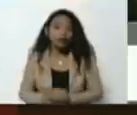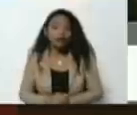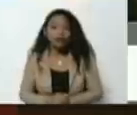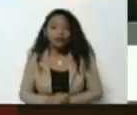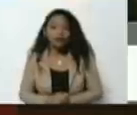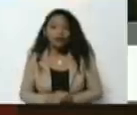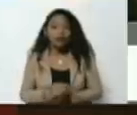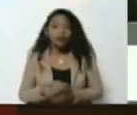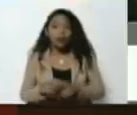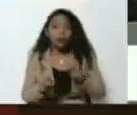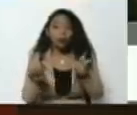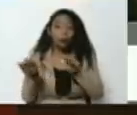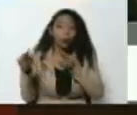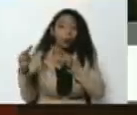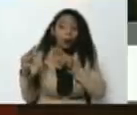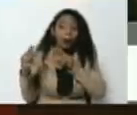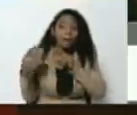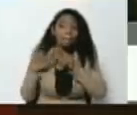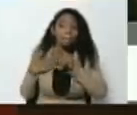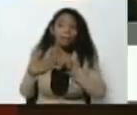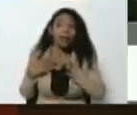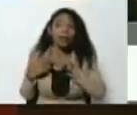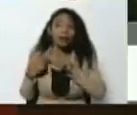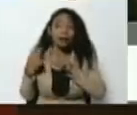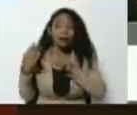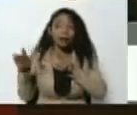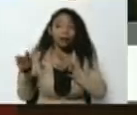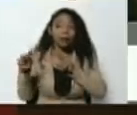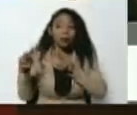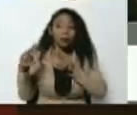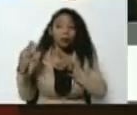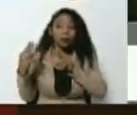Si voltea para acá es mía. Y volteó.